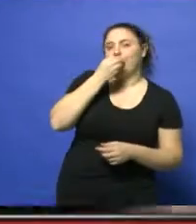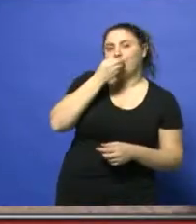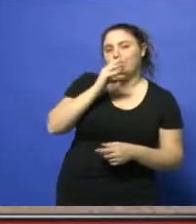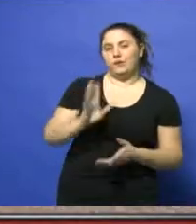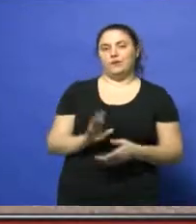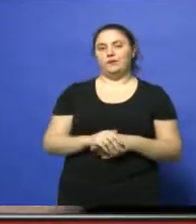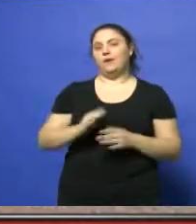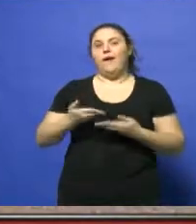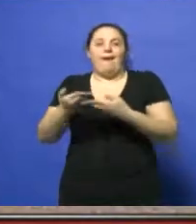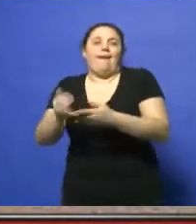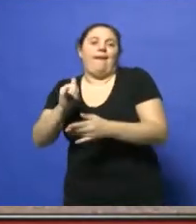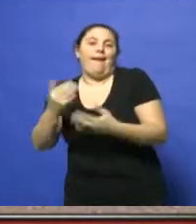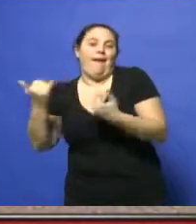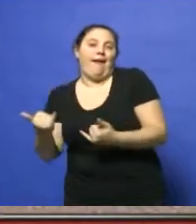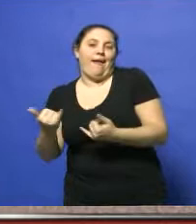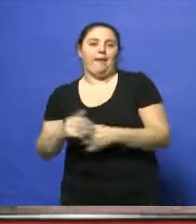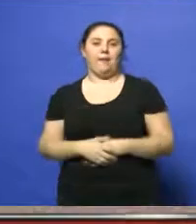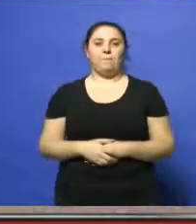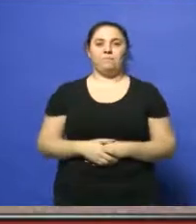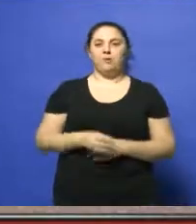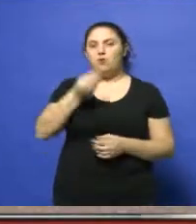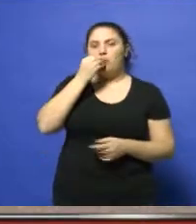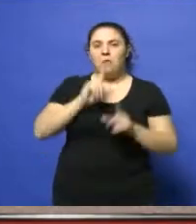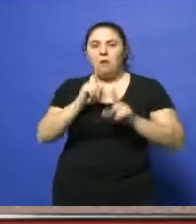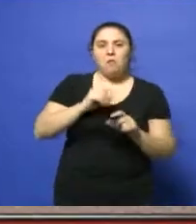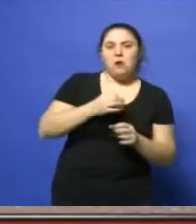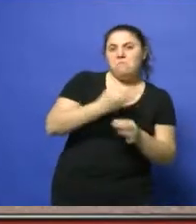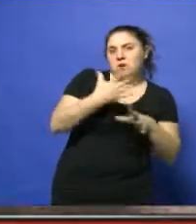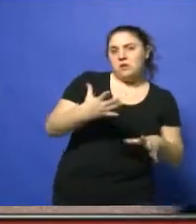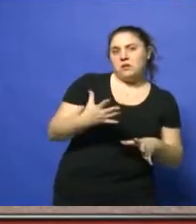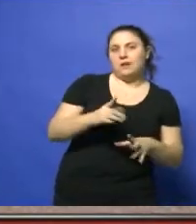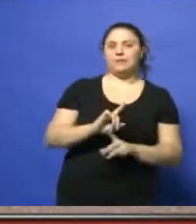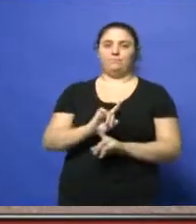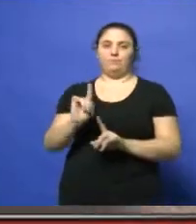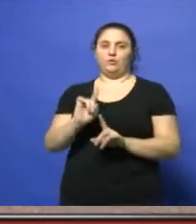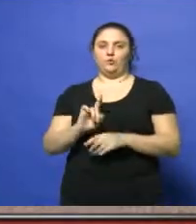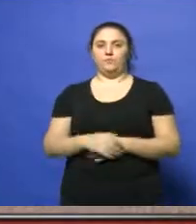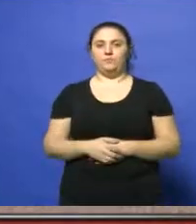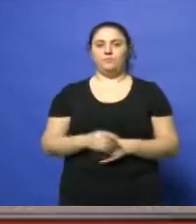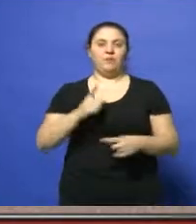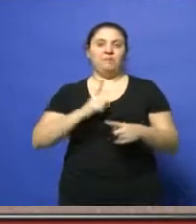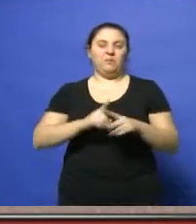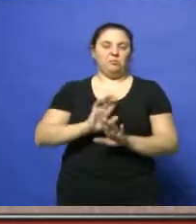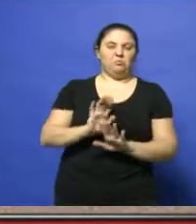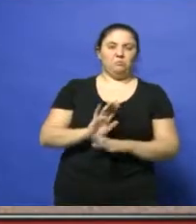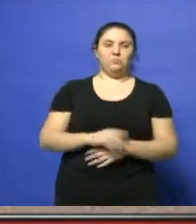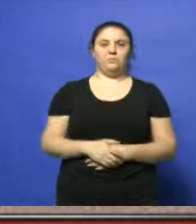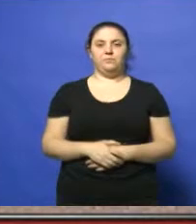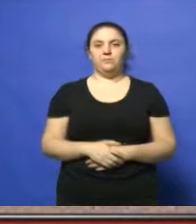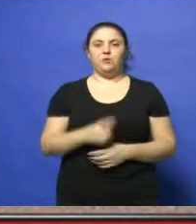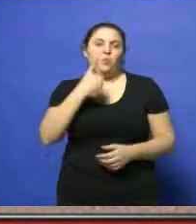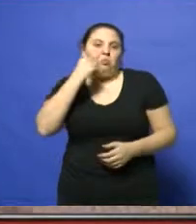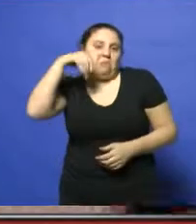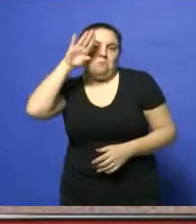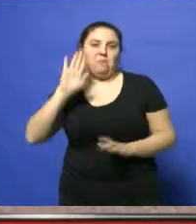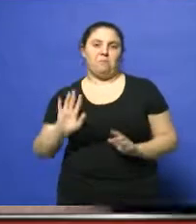supongo. ¿Se hace algún menú especial, alguna comida especial? No. No en está... ese sentido no se festeja tanto. No, es un día más. Es un día